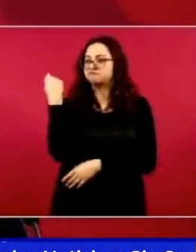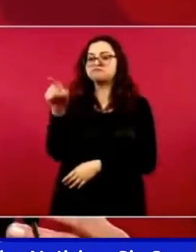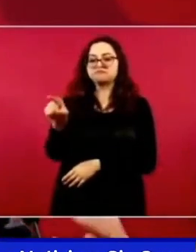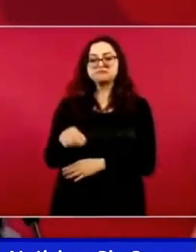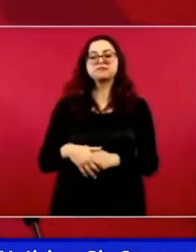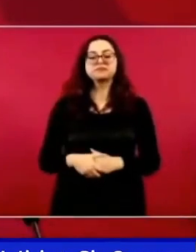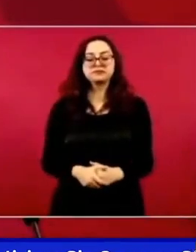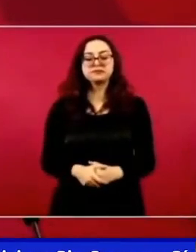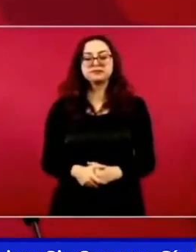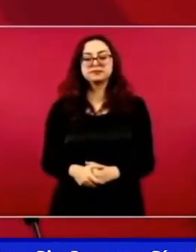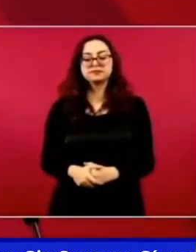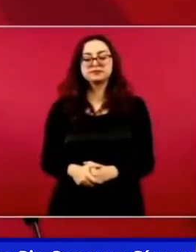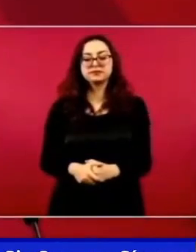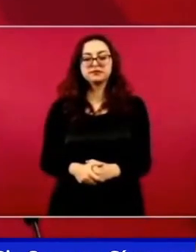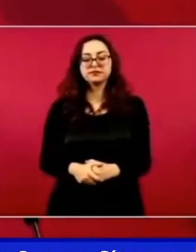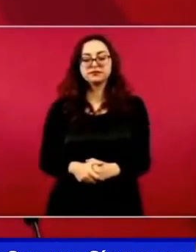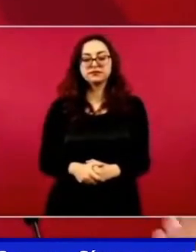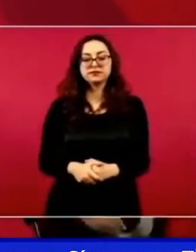Y